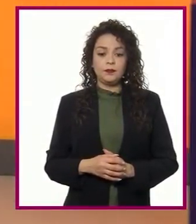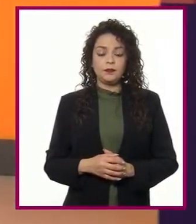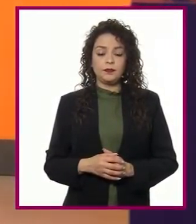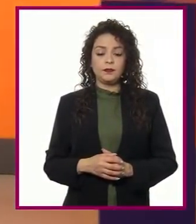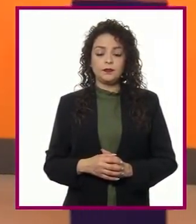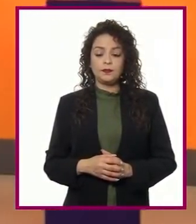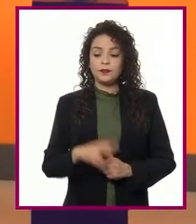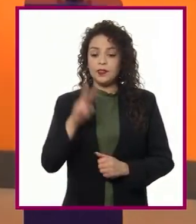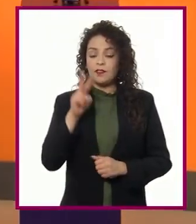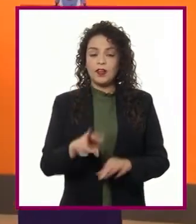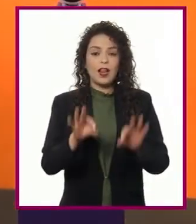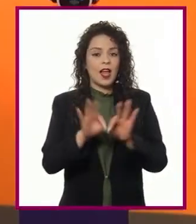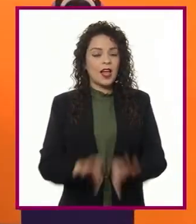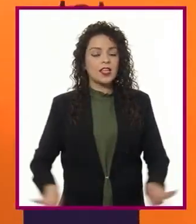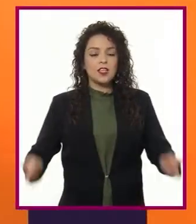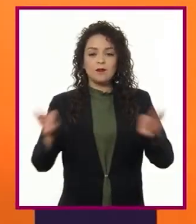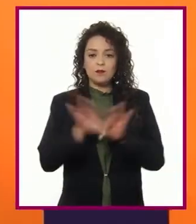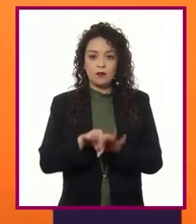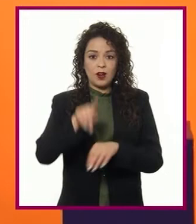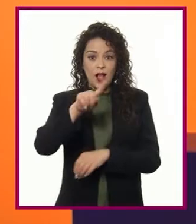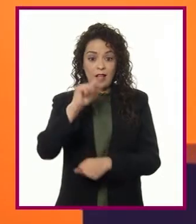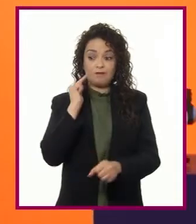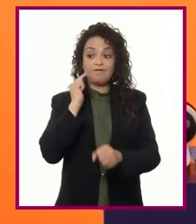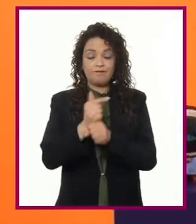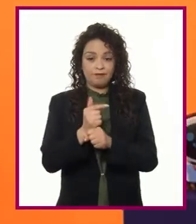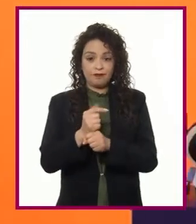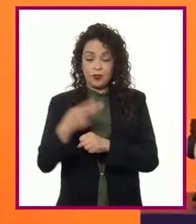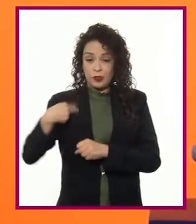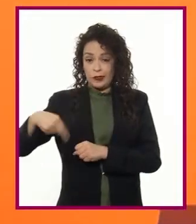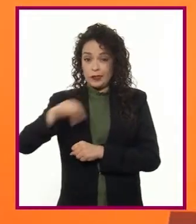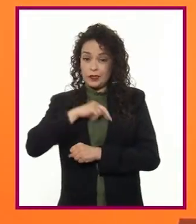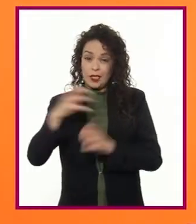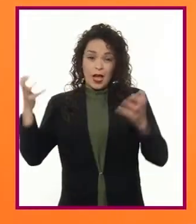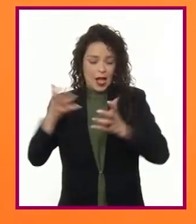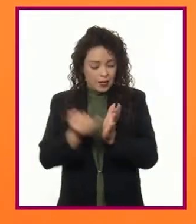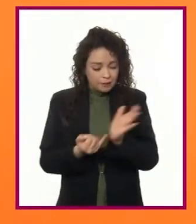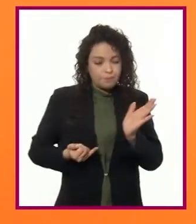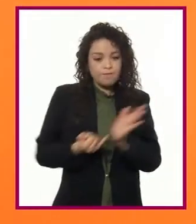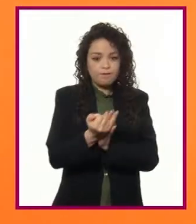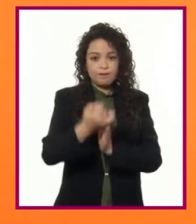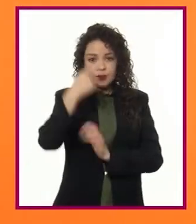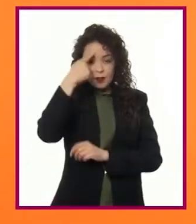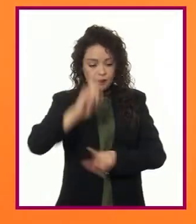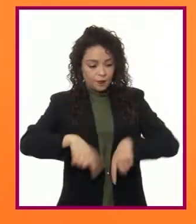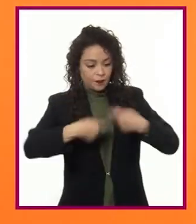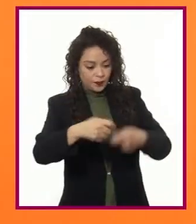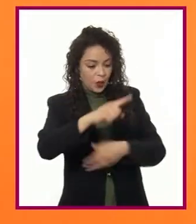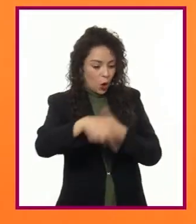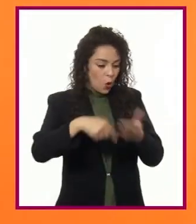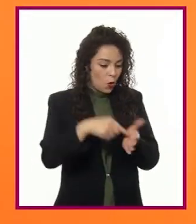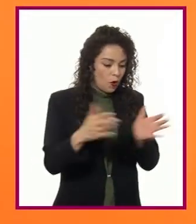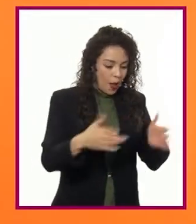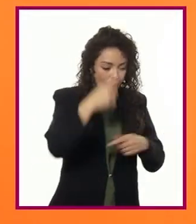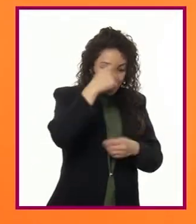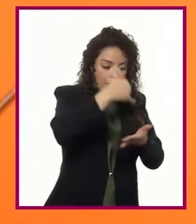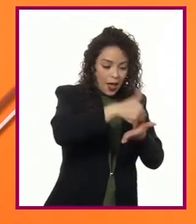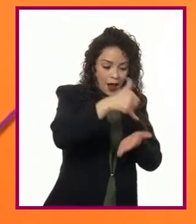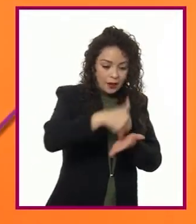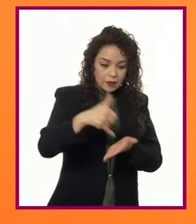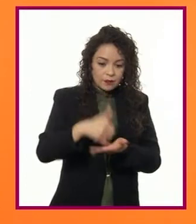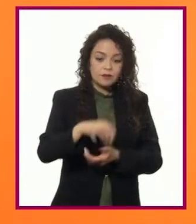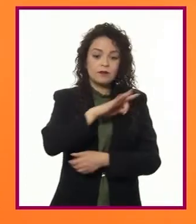Es importante reconocer que las decisiones que tomamos para designar espacios para el cultivo pueden traer consigo